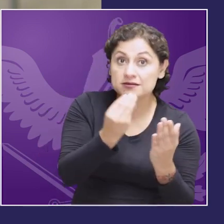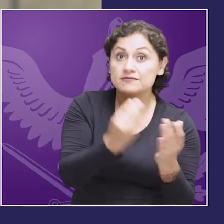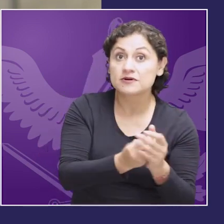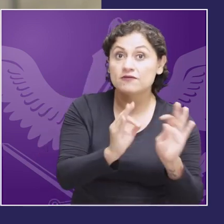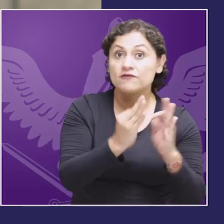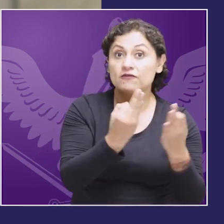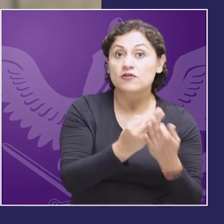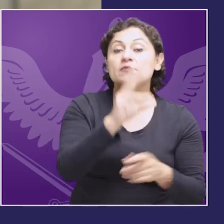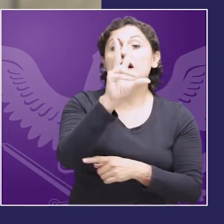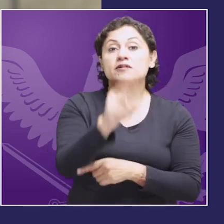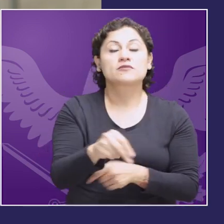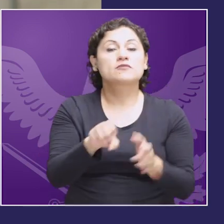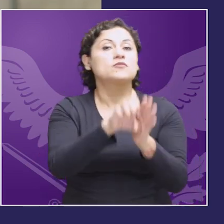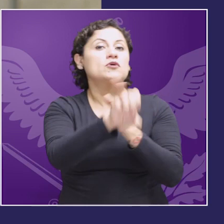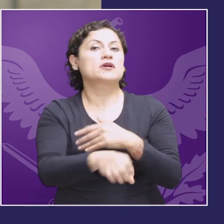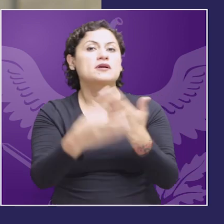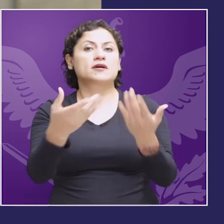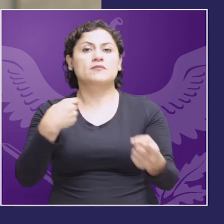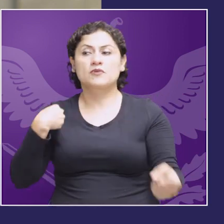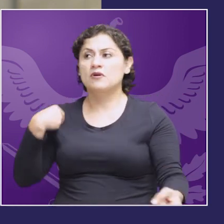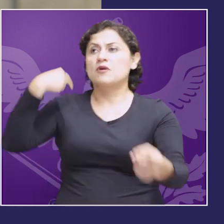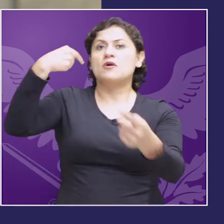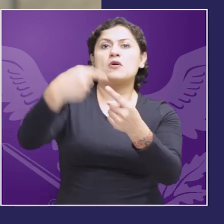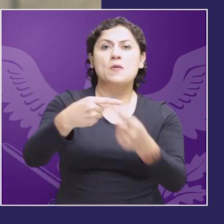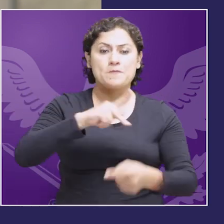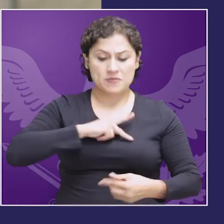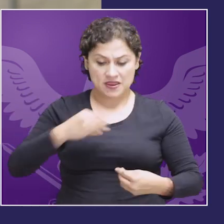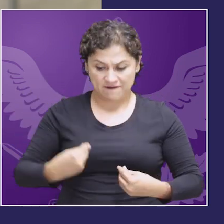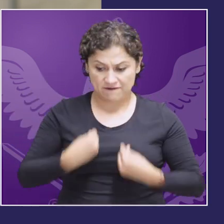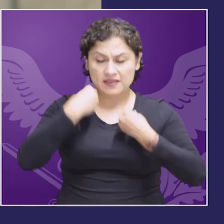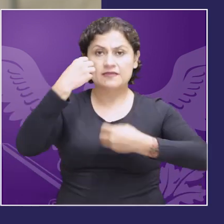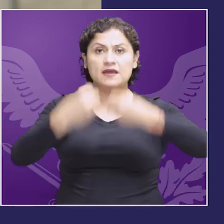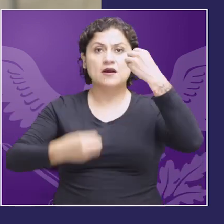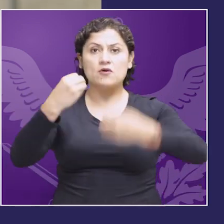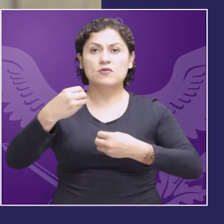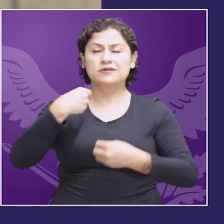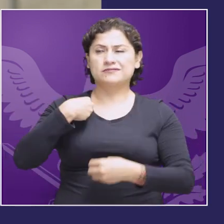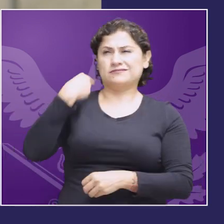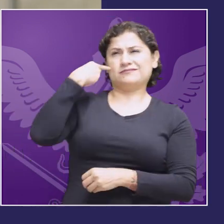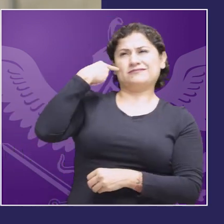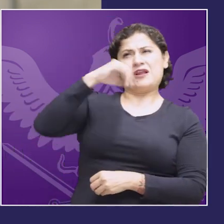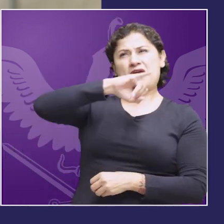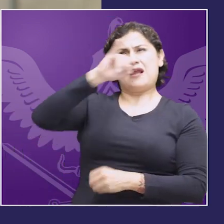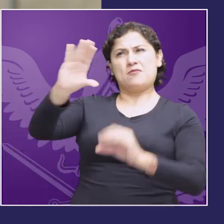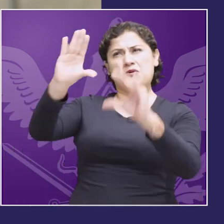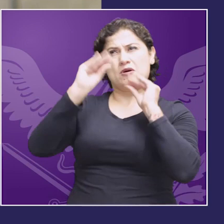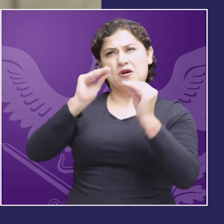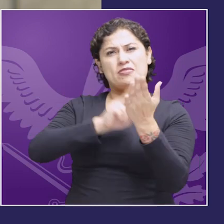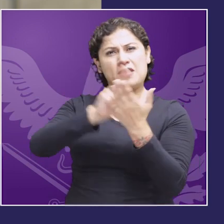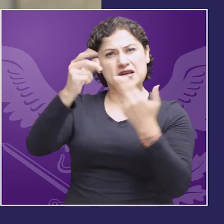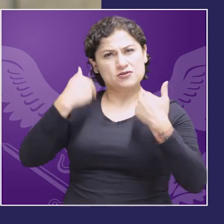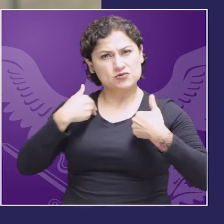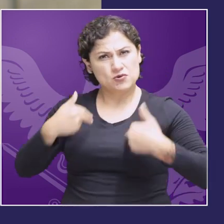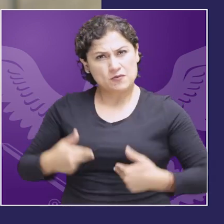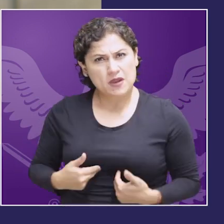pero no es obligatorio qué tipo de capacitación. O sea, yo puedo hacer una línea de tributario toda mi vida de jueza y nunca